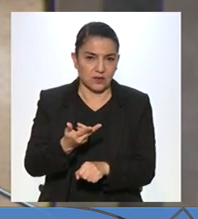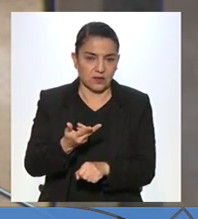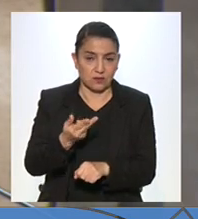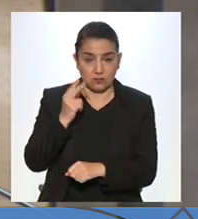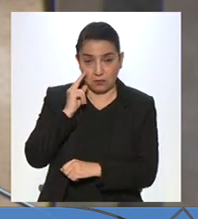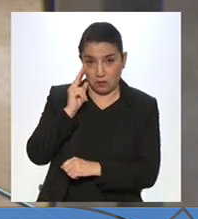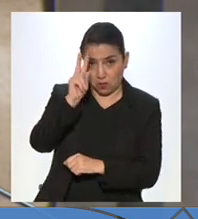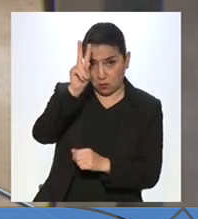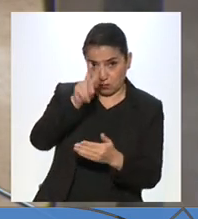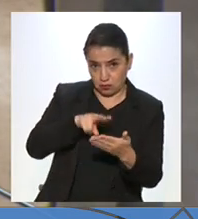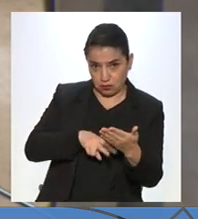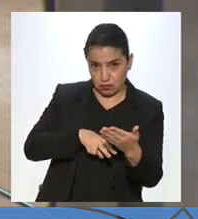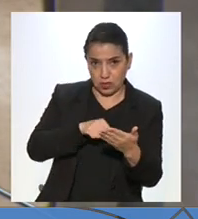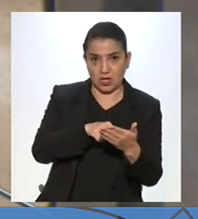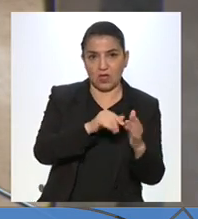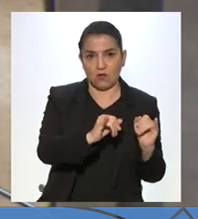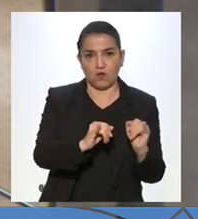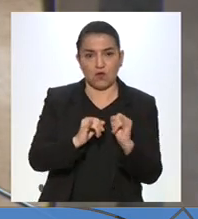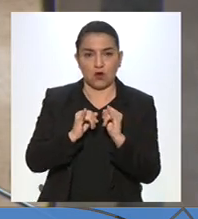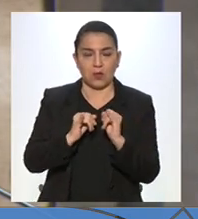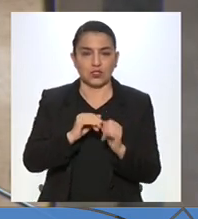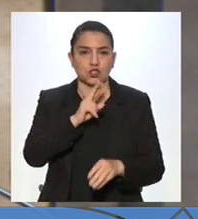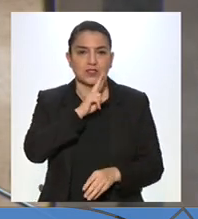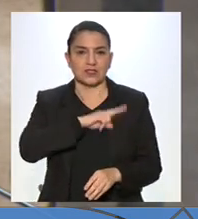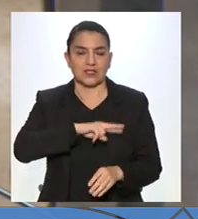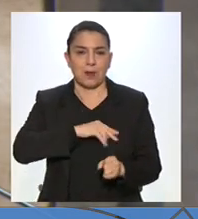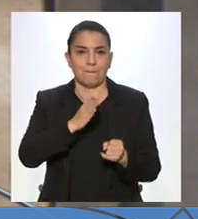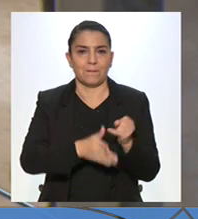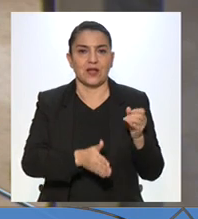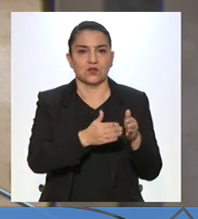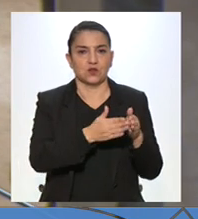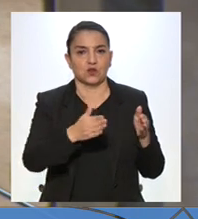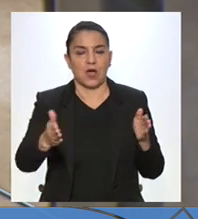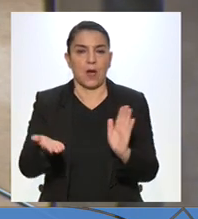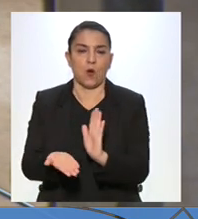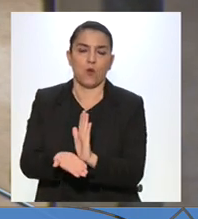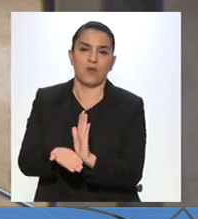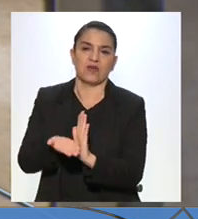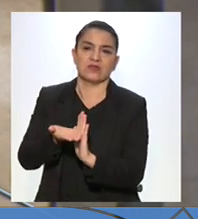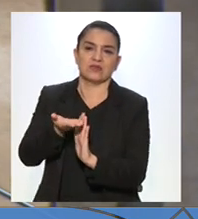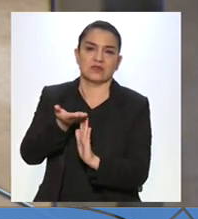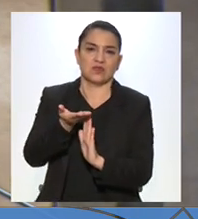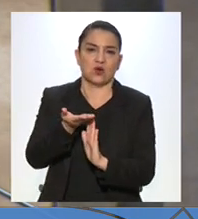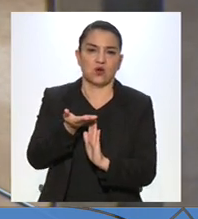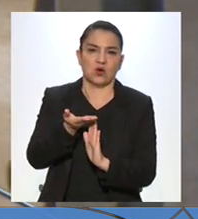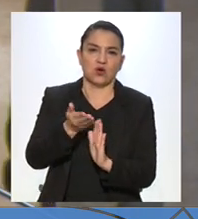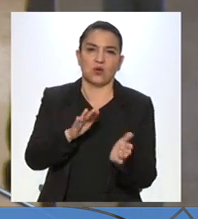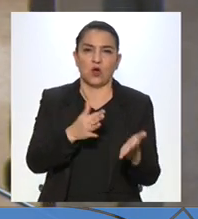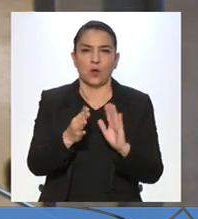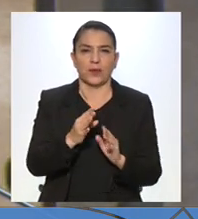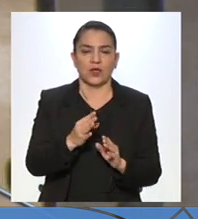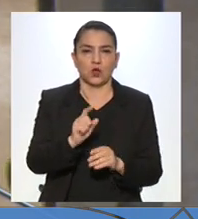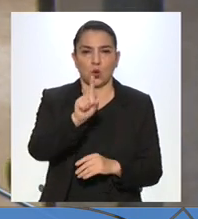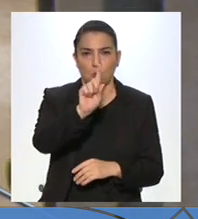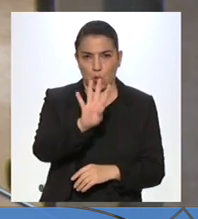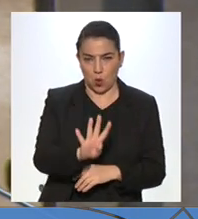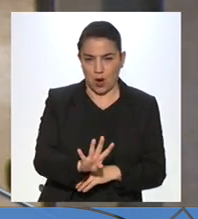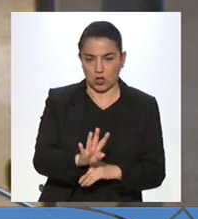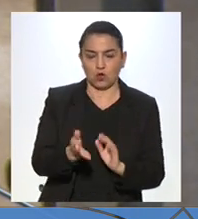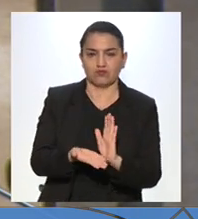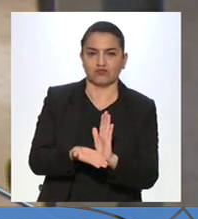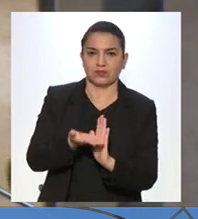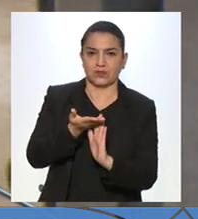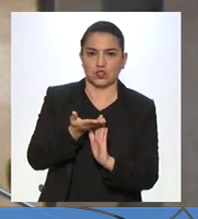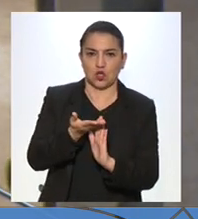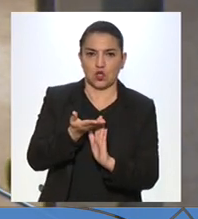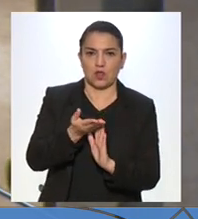verlo, la tasa de largo plazo aumentó en algo así como la cuarta parte de lo que aumentó la